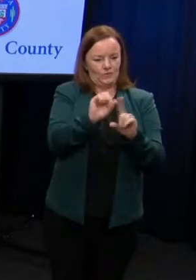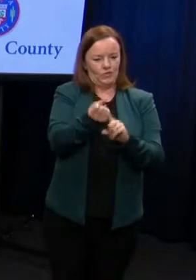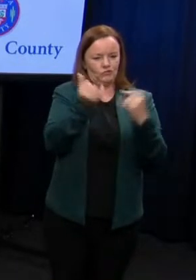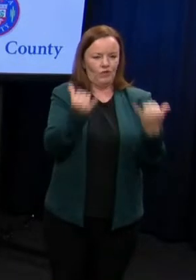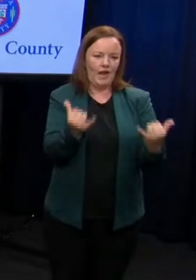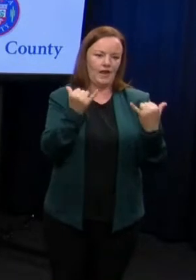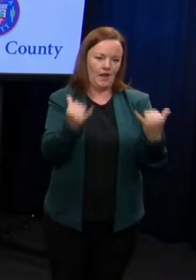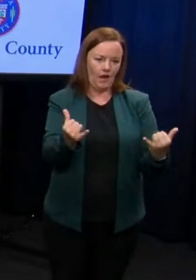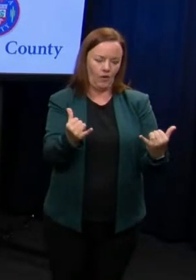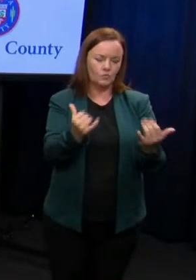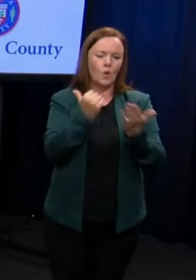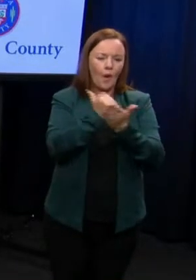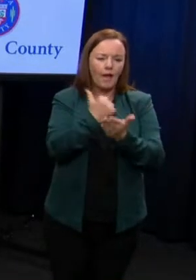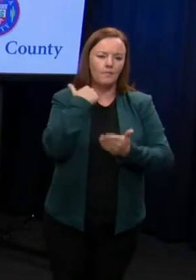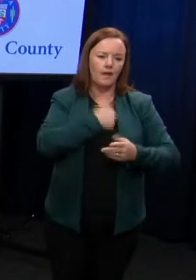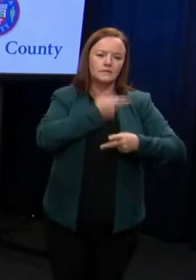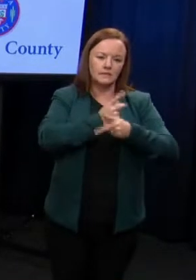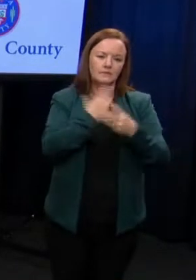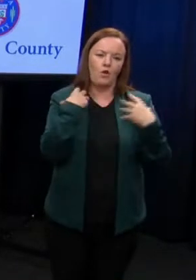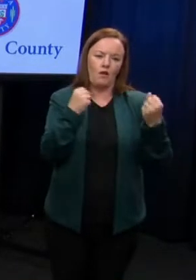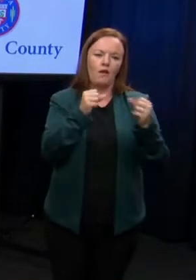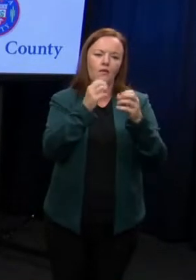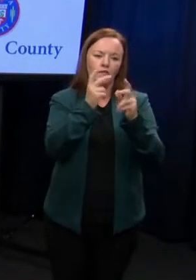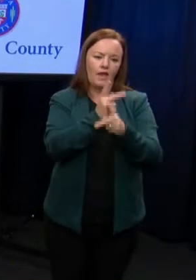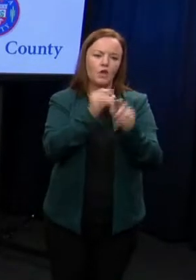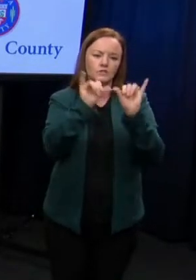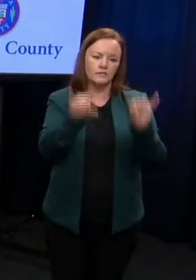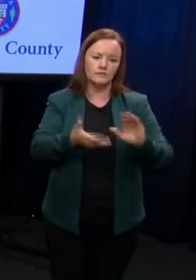keep our healthcare systems intact. Thank you.